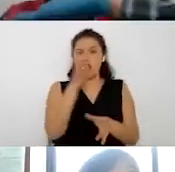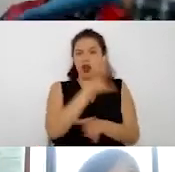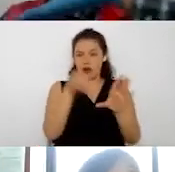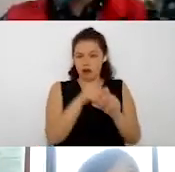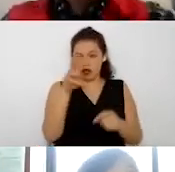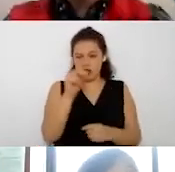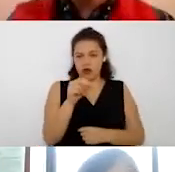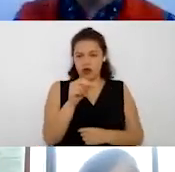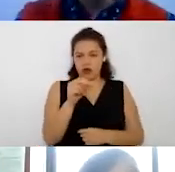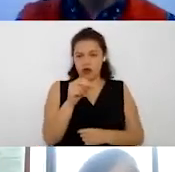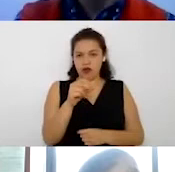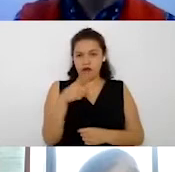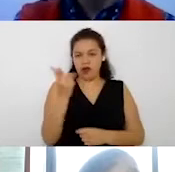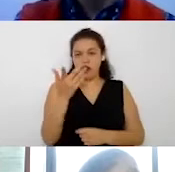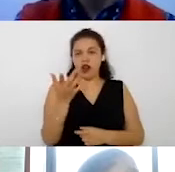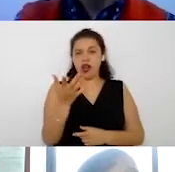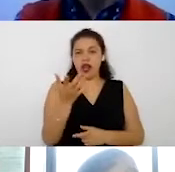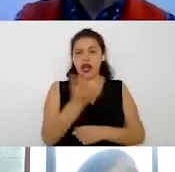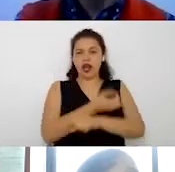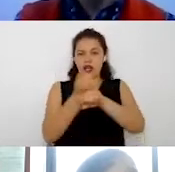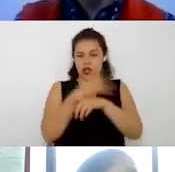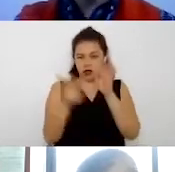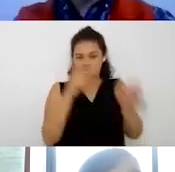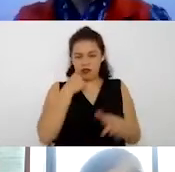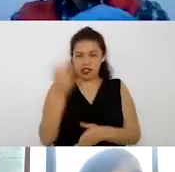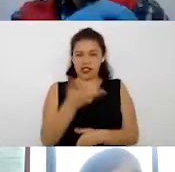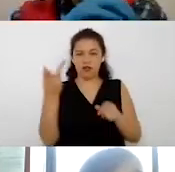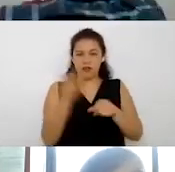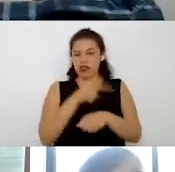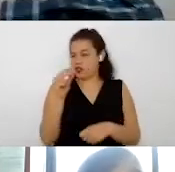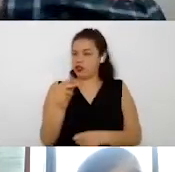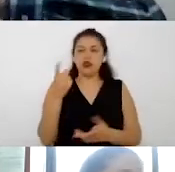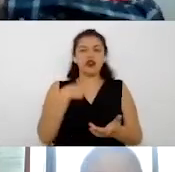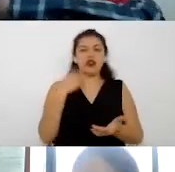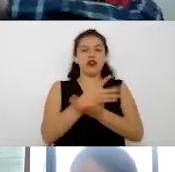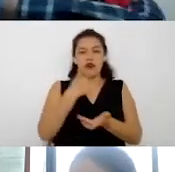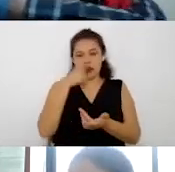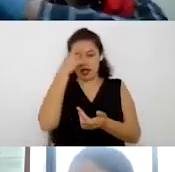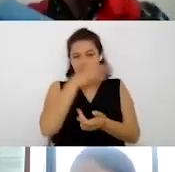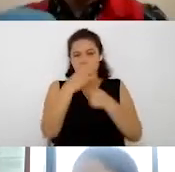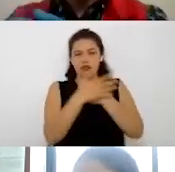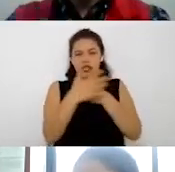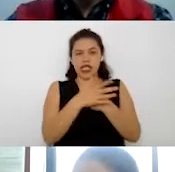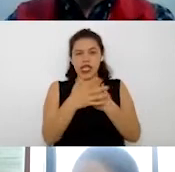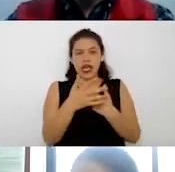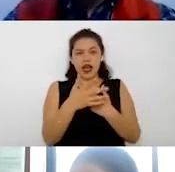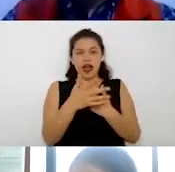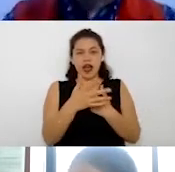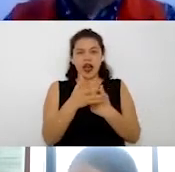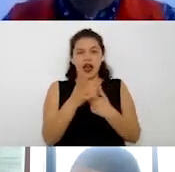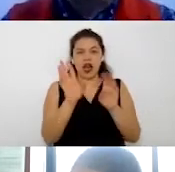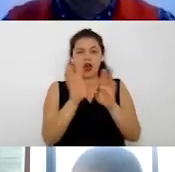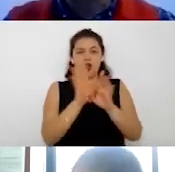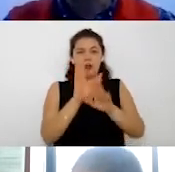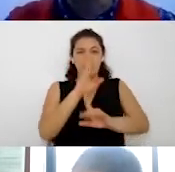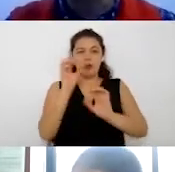que la hemorragia vuelva a pasar. Entonces simplemente voy a ir dando pequeños jalones a mi torniquete.